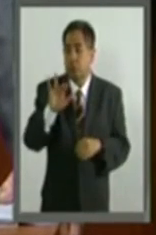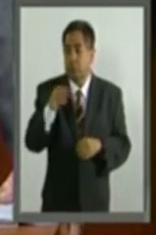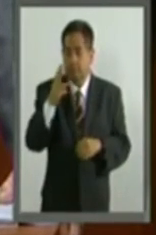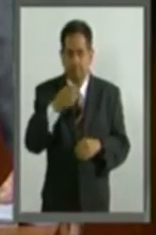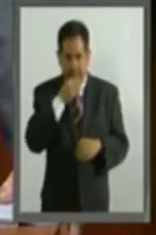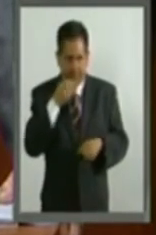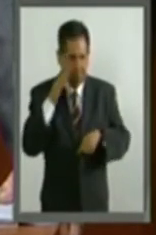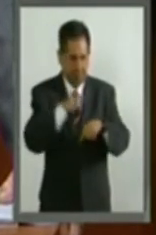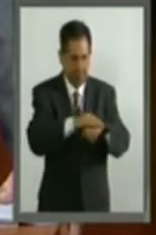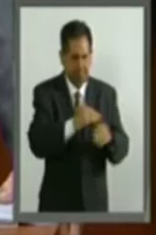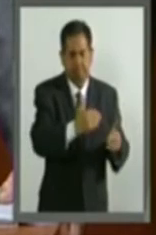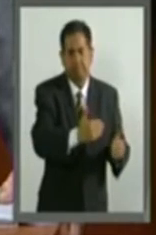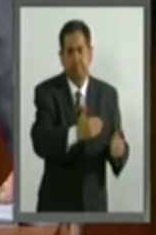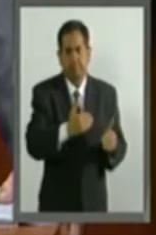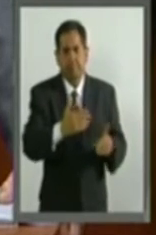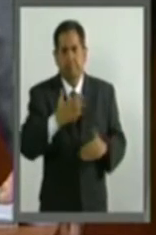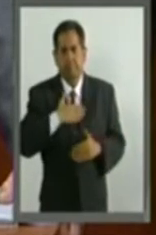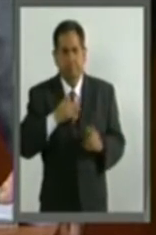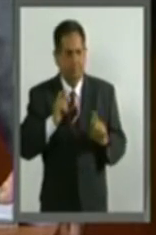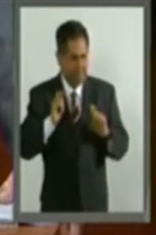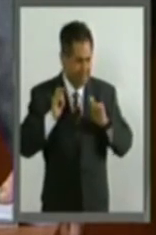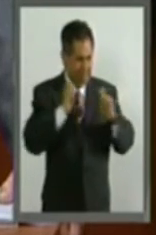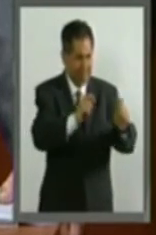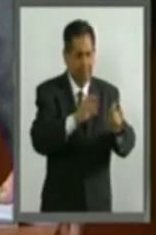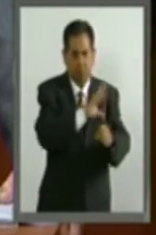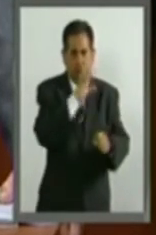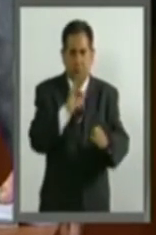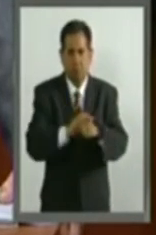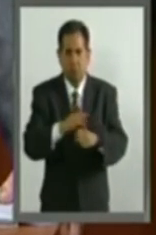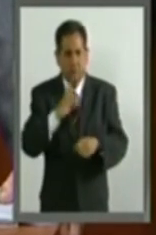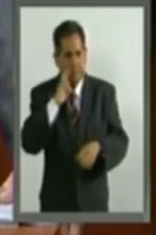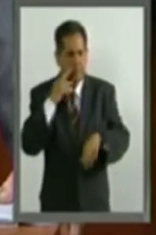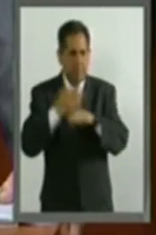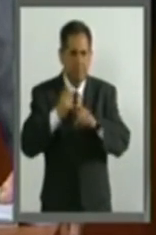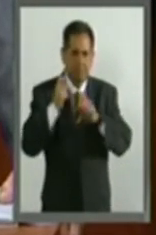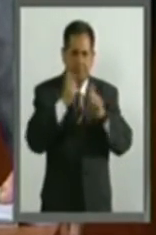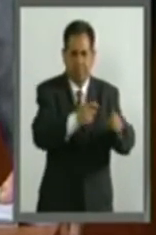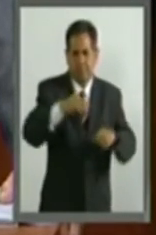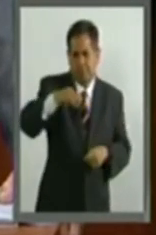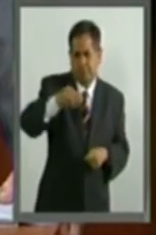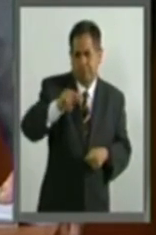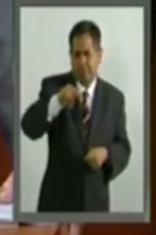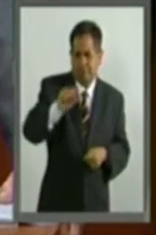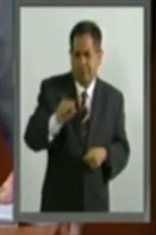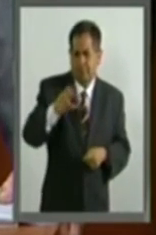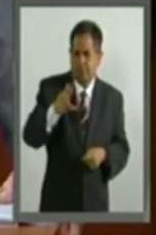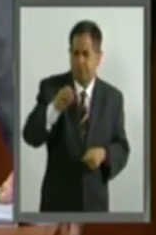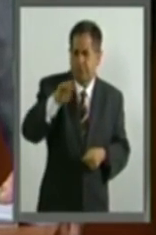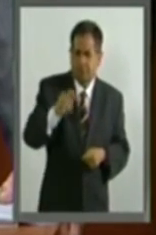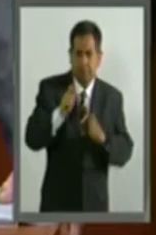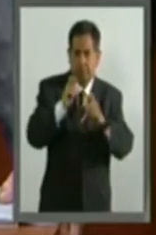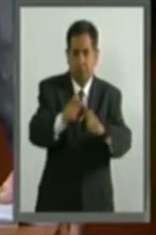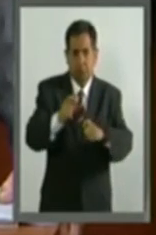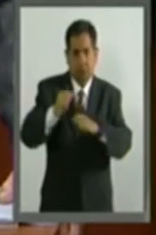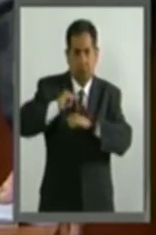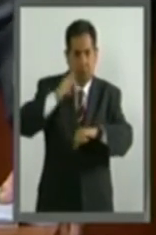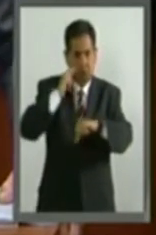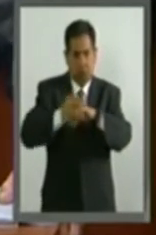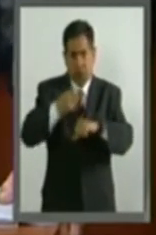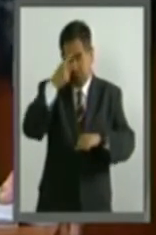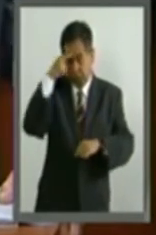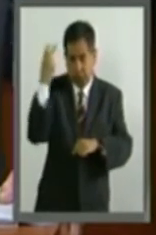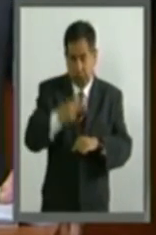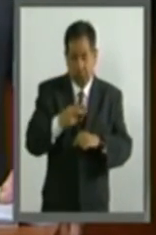confiero por las presentes el pleno poder necesario al señor don Matías Romero, enviado extraordinario y ministro plenipotenciario de México